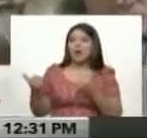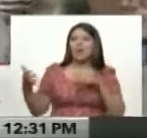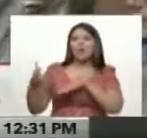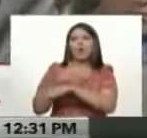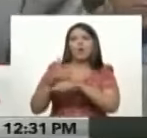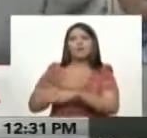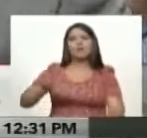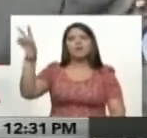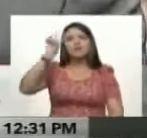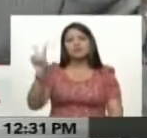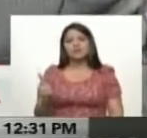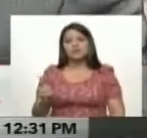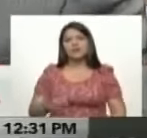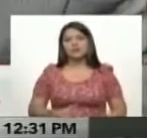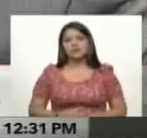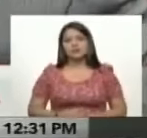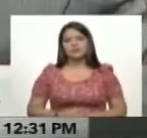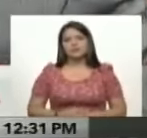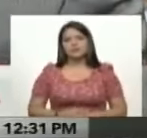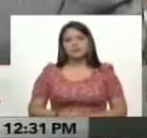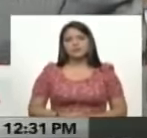Venezuela.